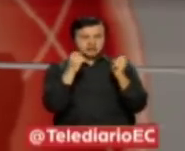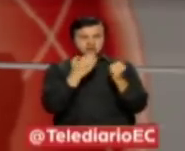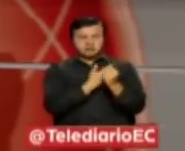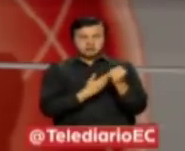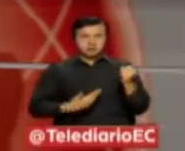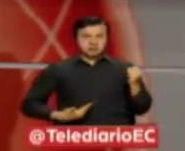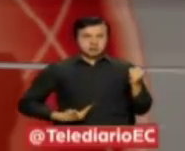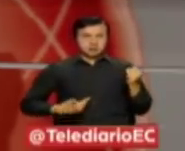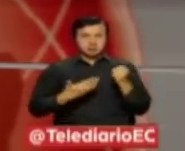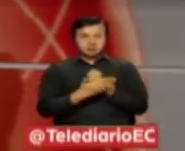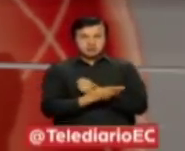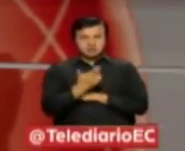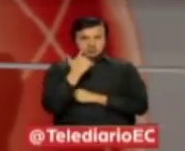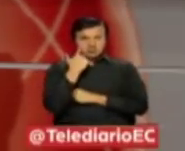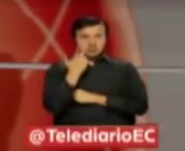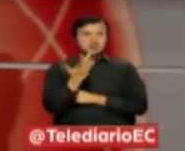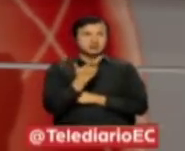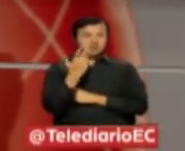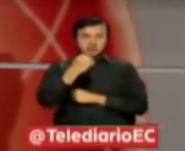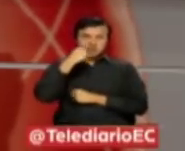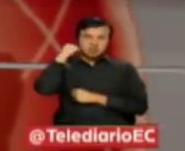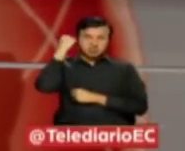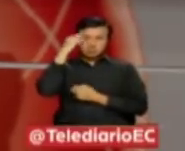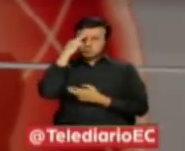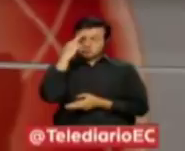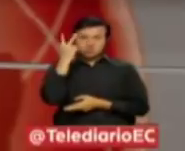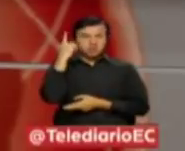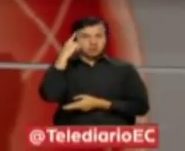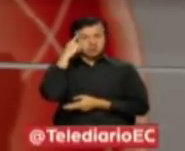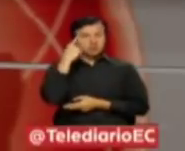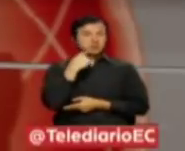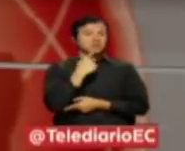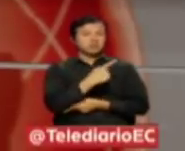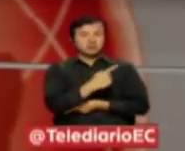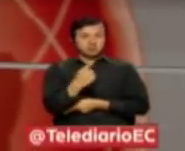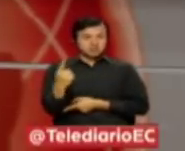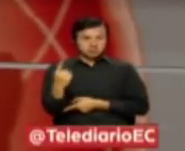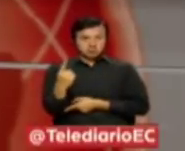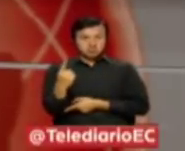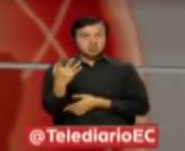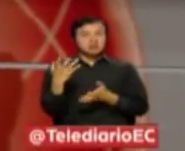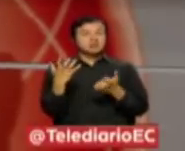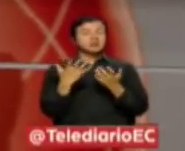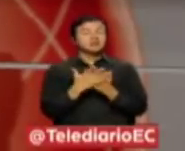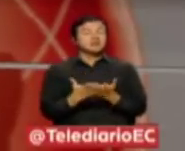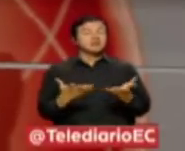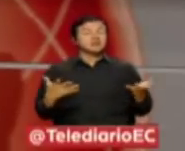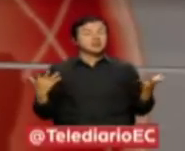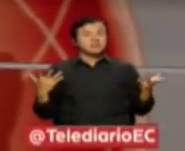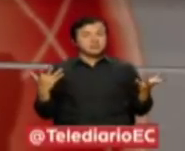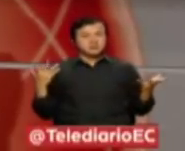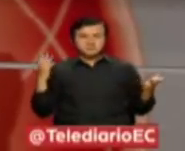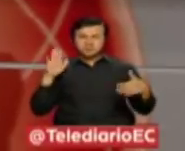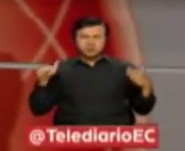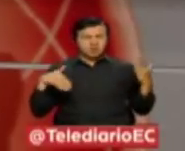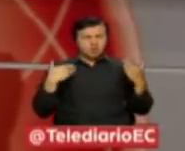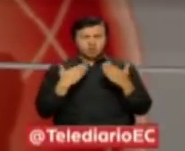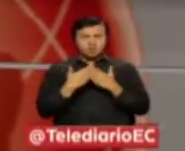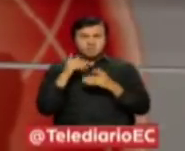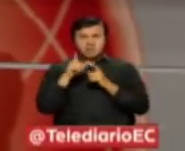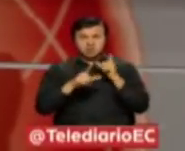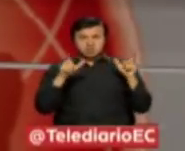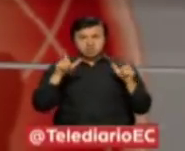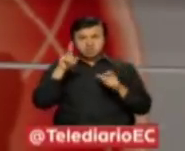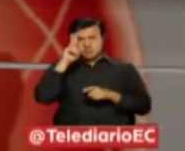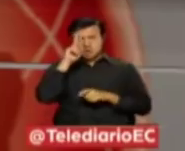expresidente de la República se violarían derechos, pero el gobierno afirma que de lo que se trata es de desprenderse de